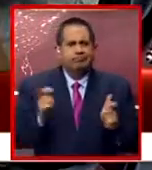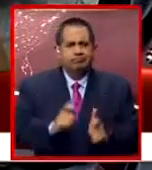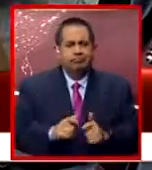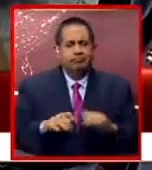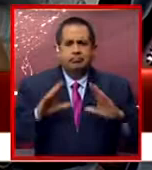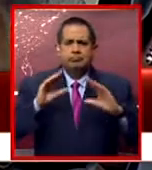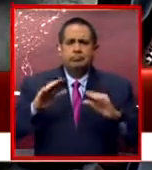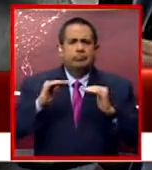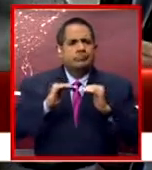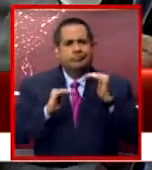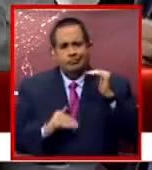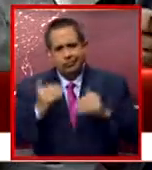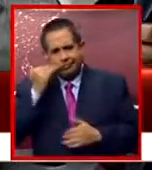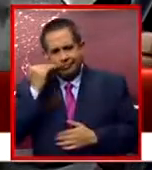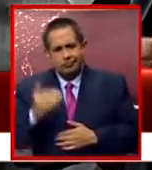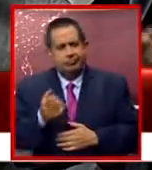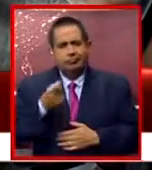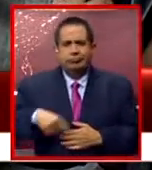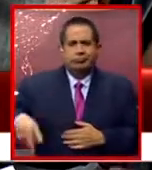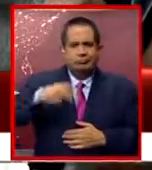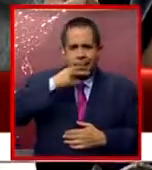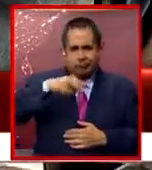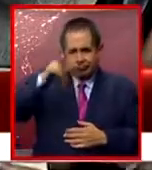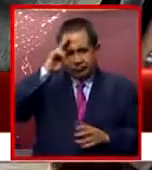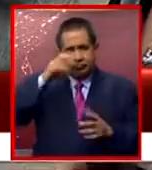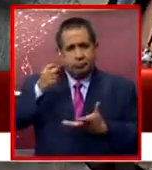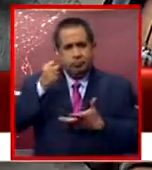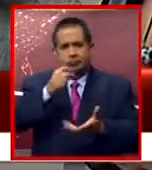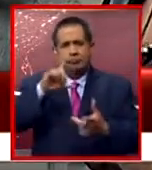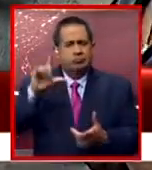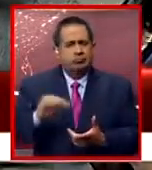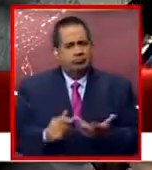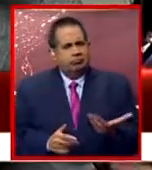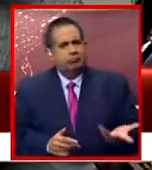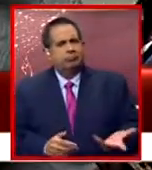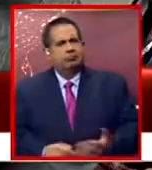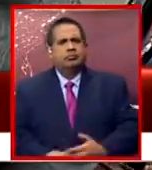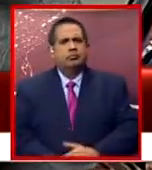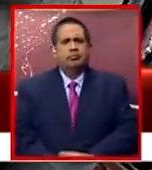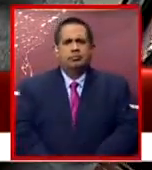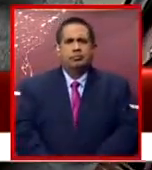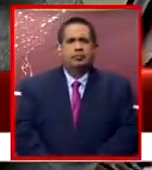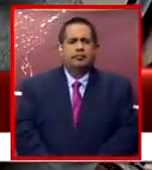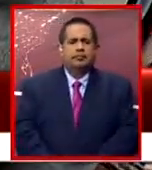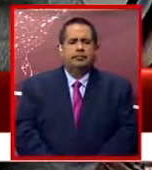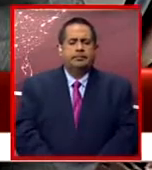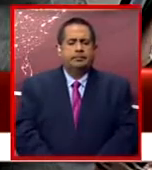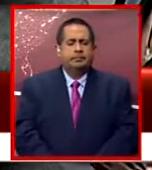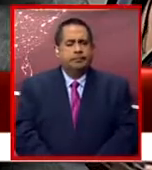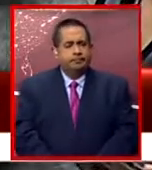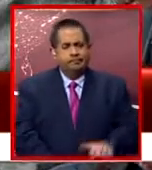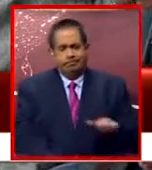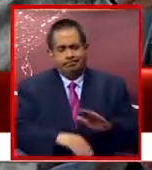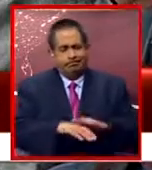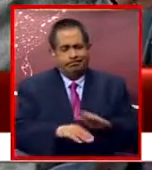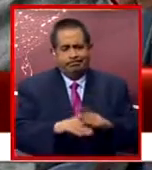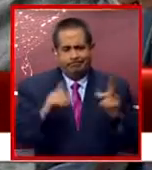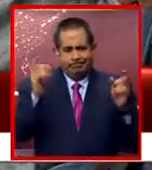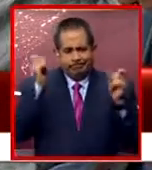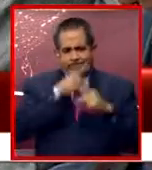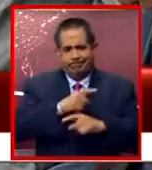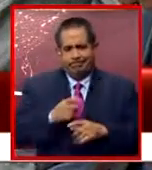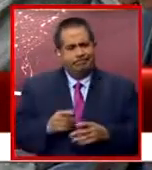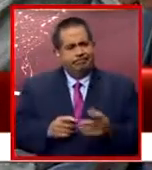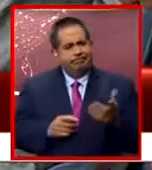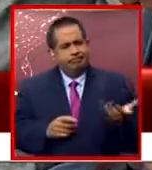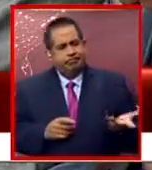en la enseñanza, el analfabetismo y la reducción de presupuesto. Resulta difícil sustentar